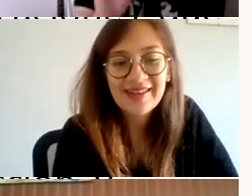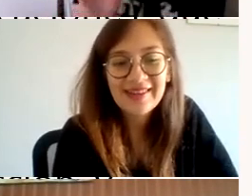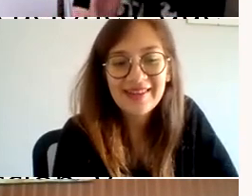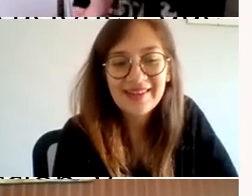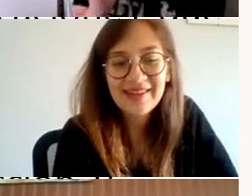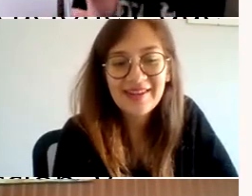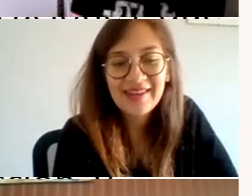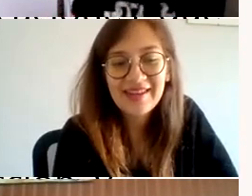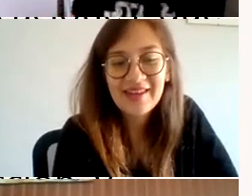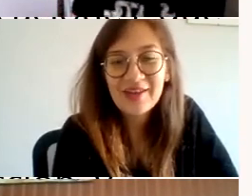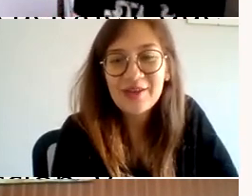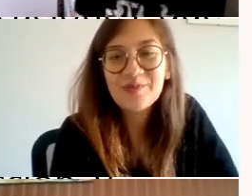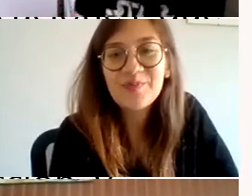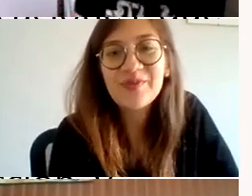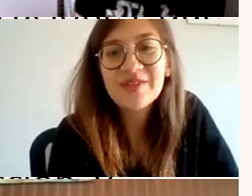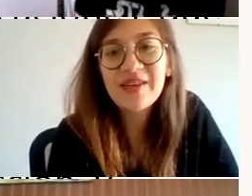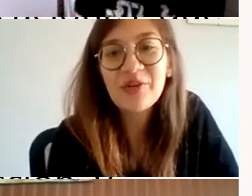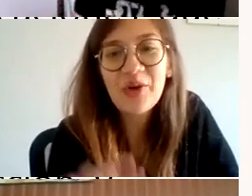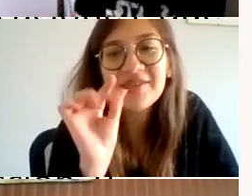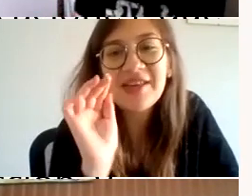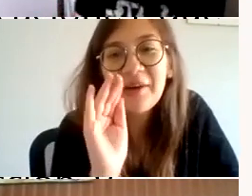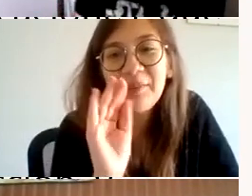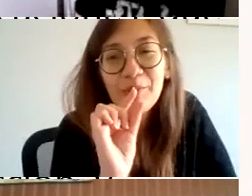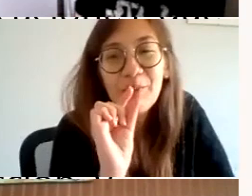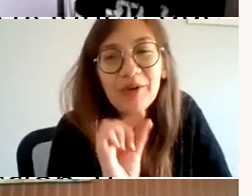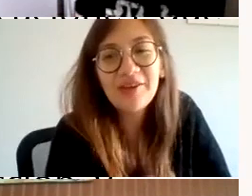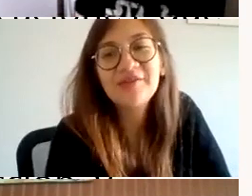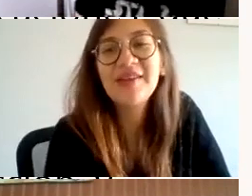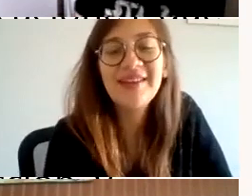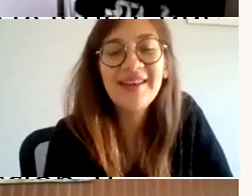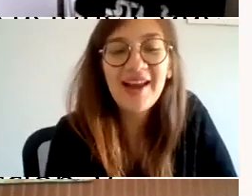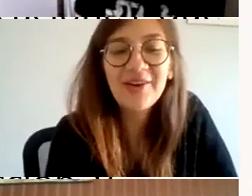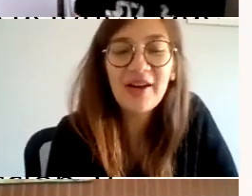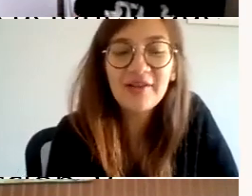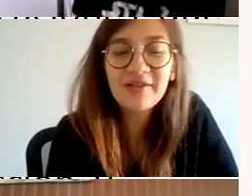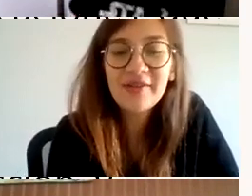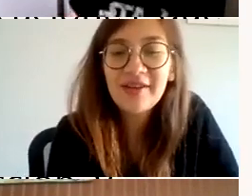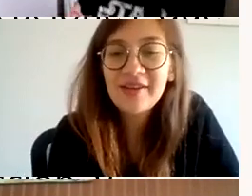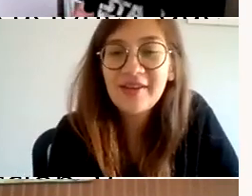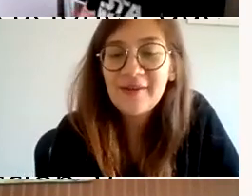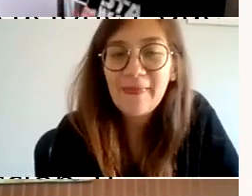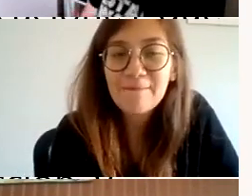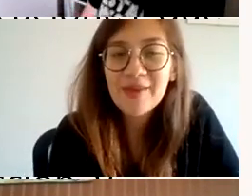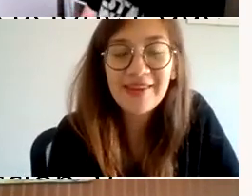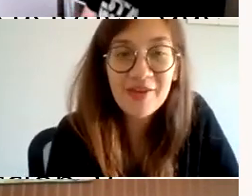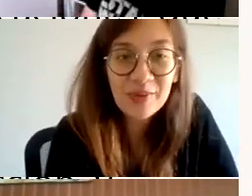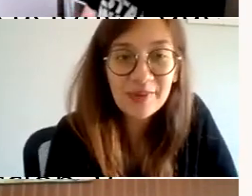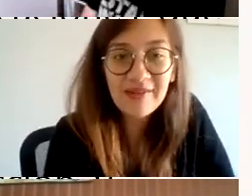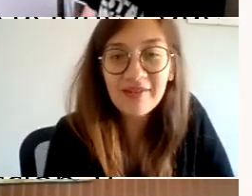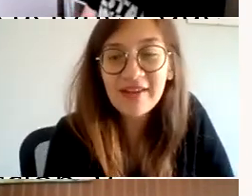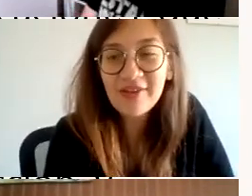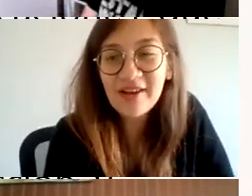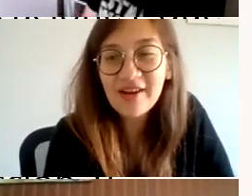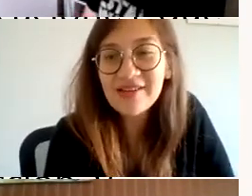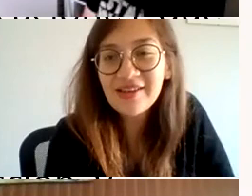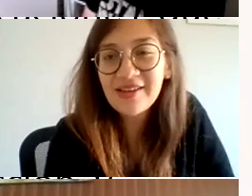no lo veo en pantalla, entonces el tiro Sí, me no, pongo. hacía, exprimo un Sí, poquito. Algo. Estaba súper